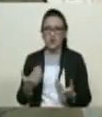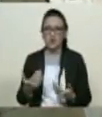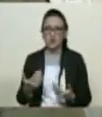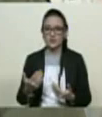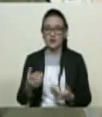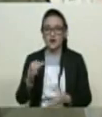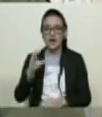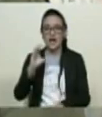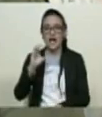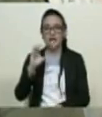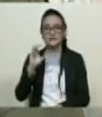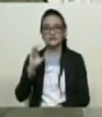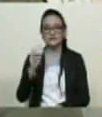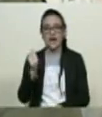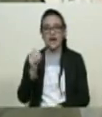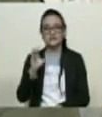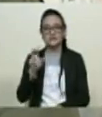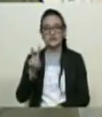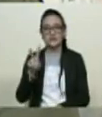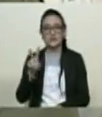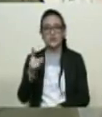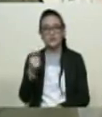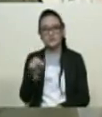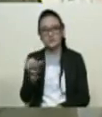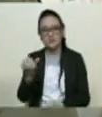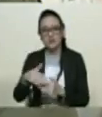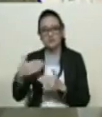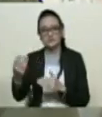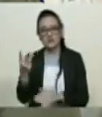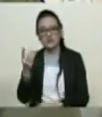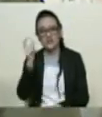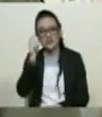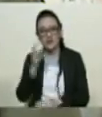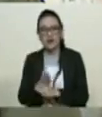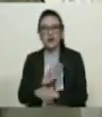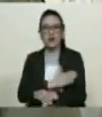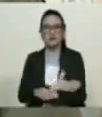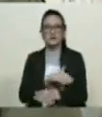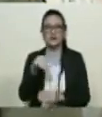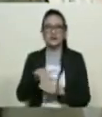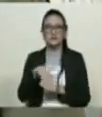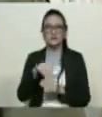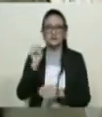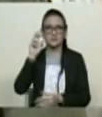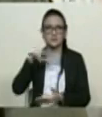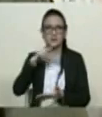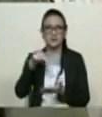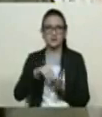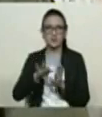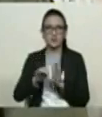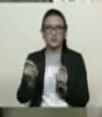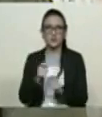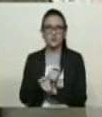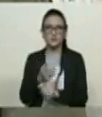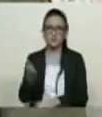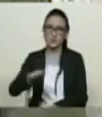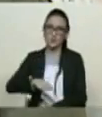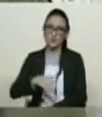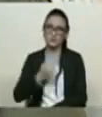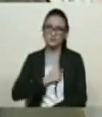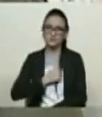ACV y desafortunadamente una semana después, 3 días antes de la elección de la Asamblea Nacional Constituyente,